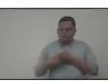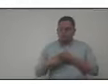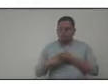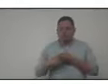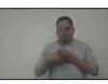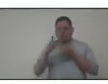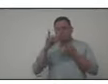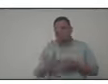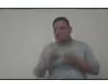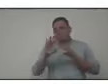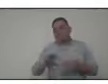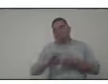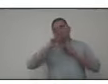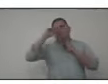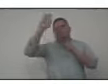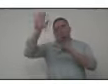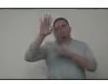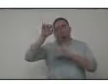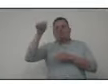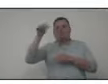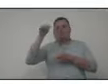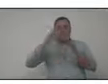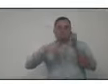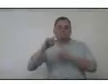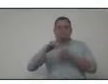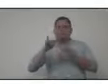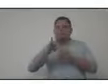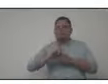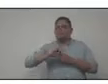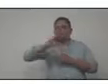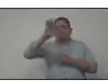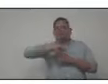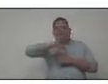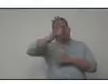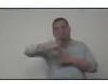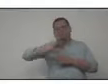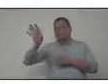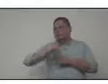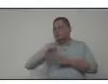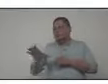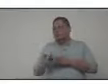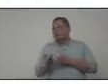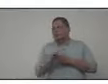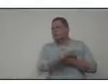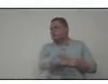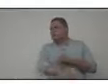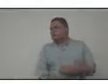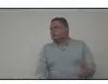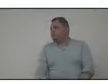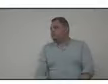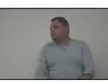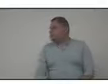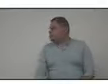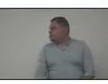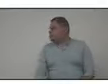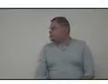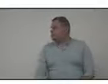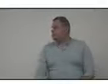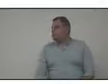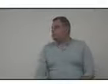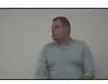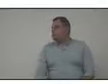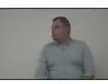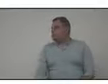otros departamentos, ¿sí? Pero quiero hacerle un llamado a todos nuestros usuarios que se trasladan, que